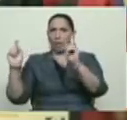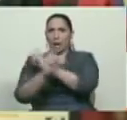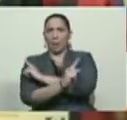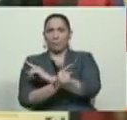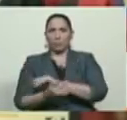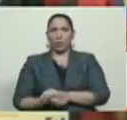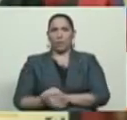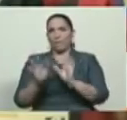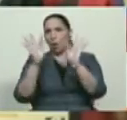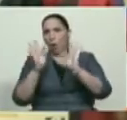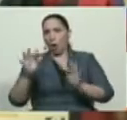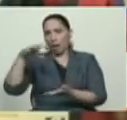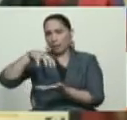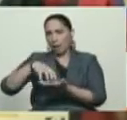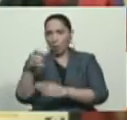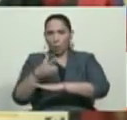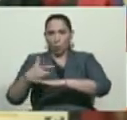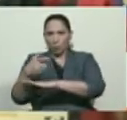Estado y de gobierno.